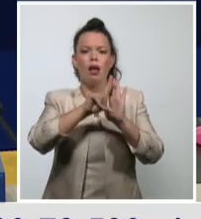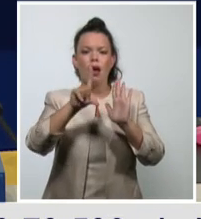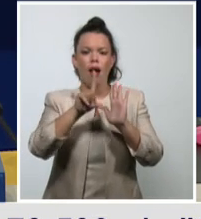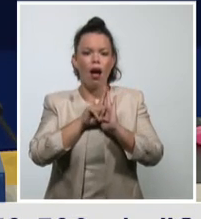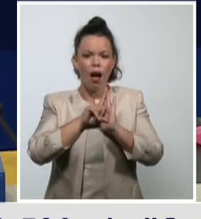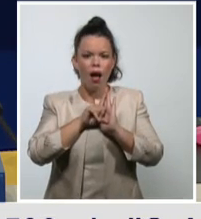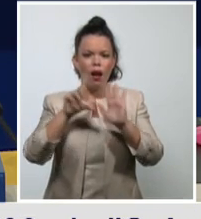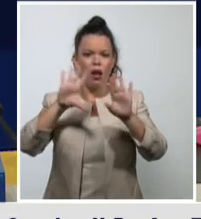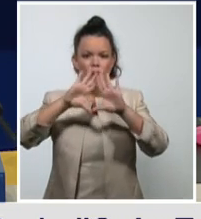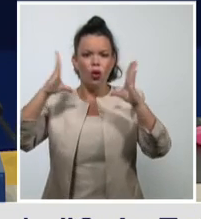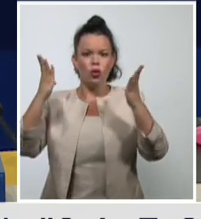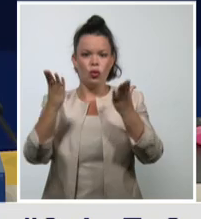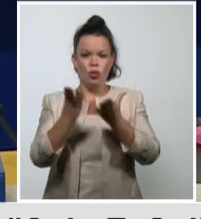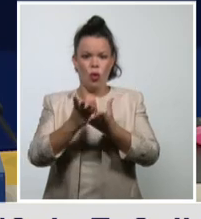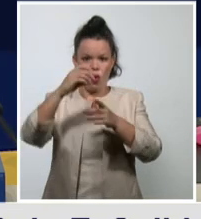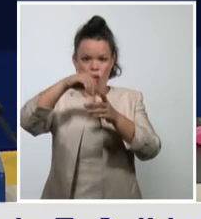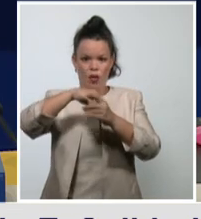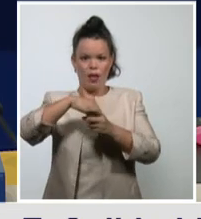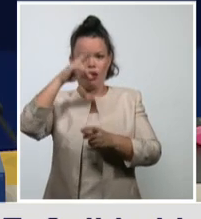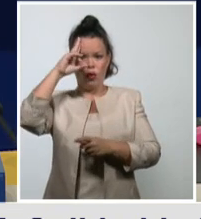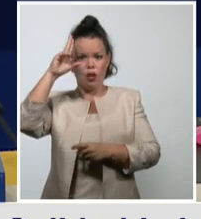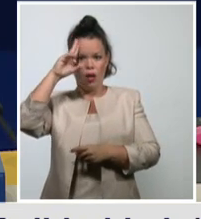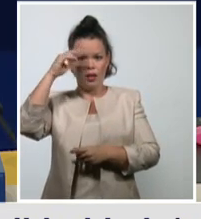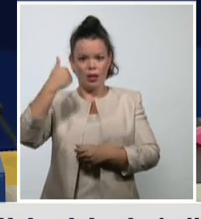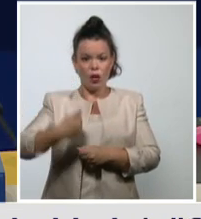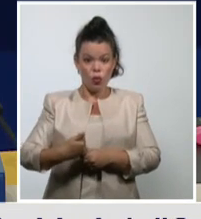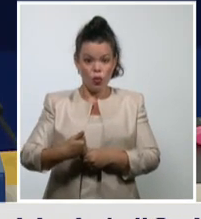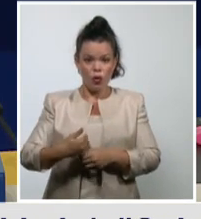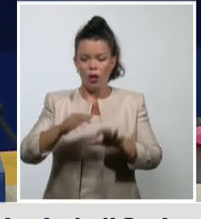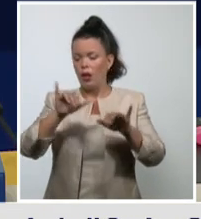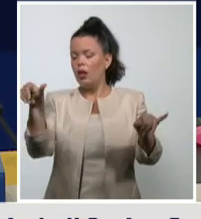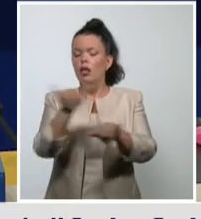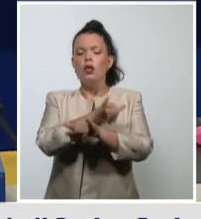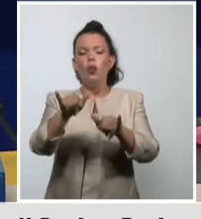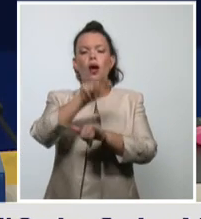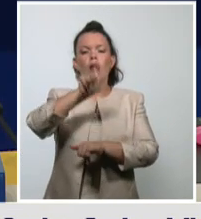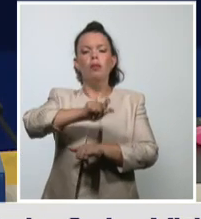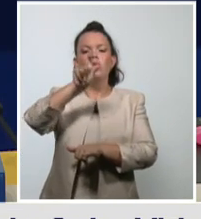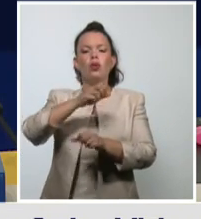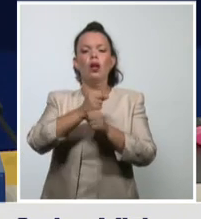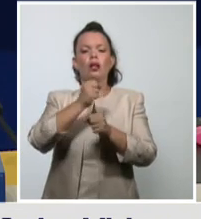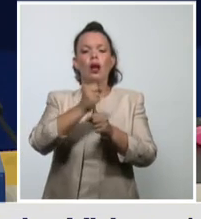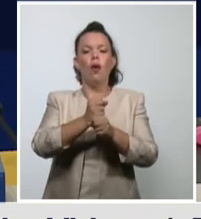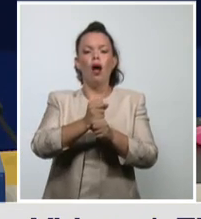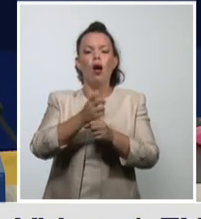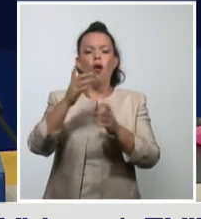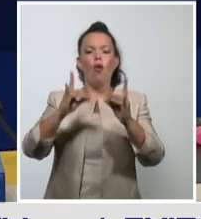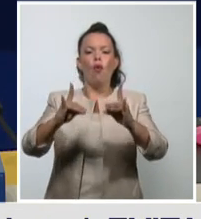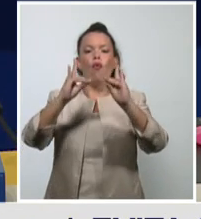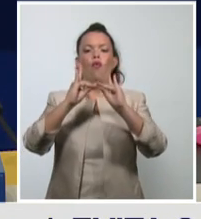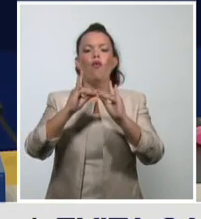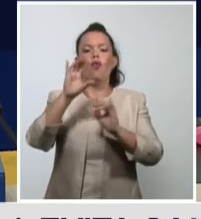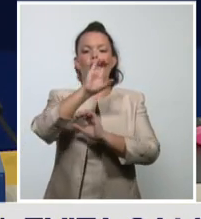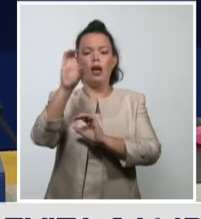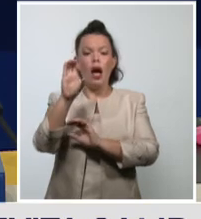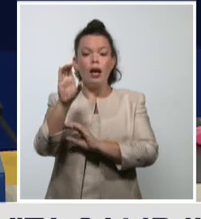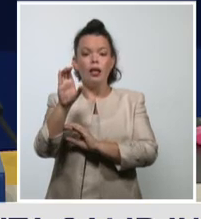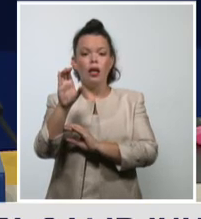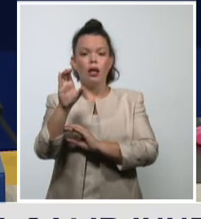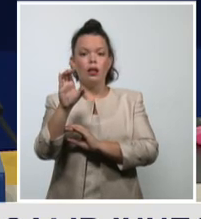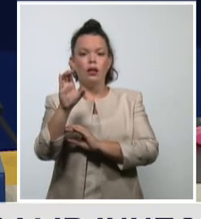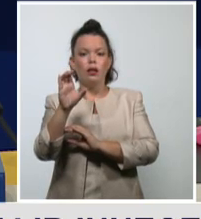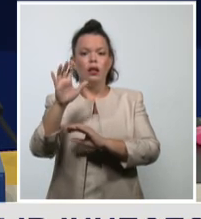todas las unidades de salud, así como el personal de funeraria que manipula el cadáver en un momento determinado